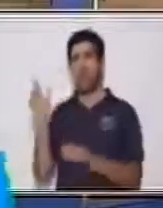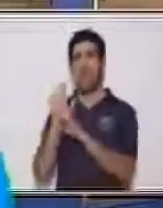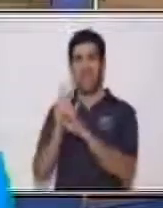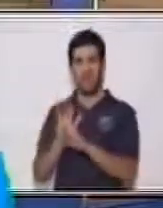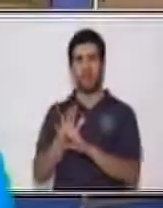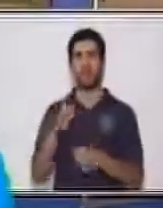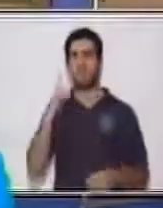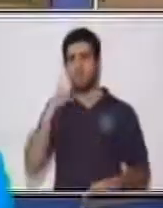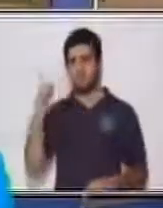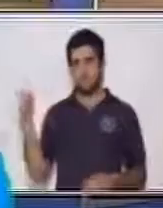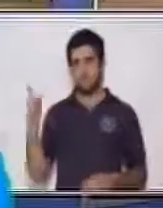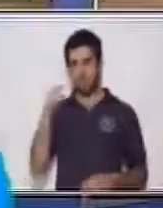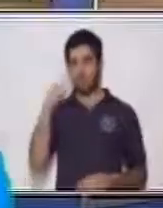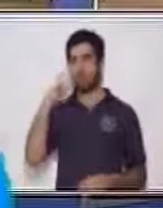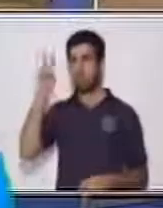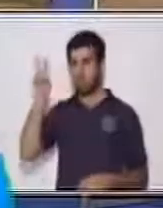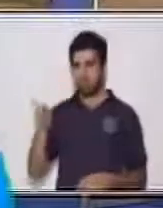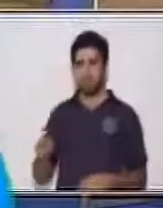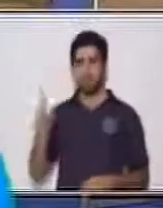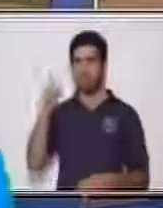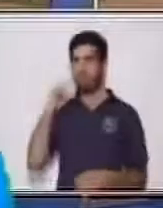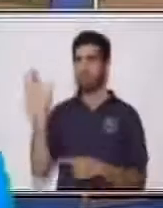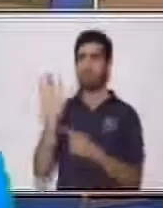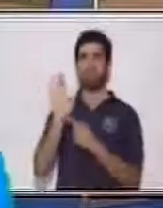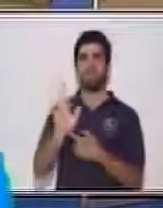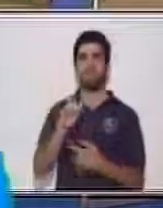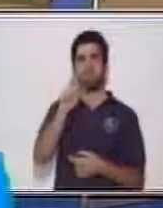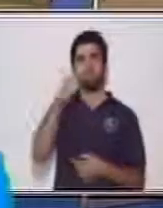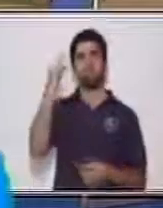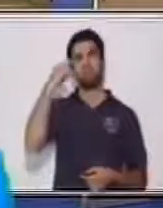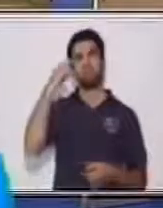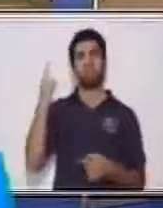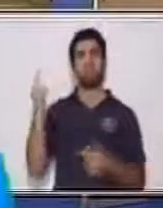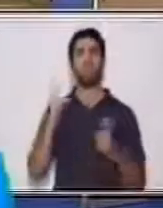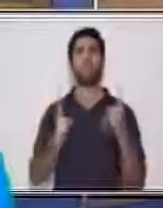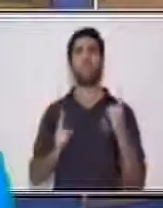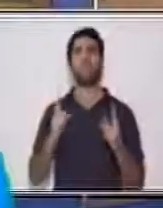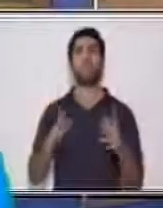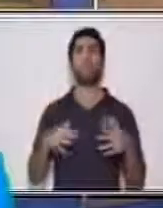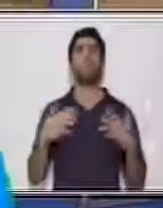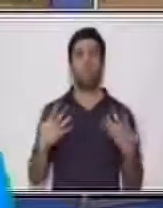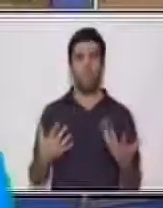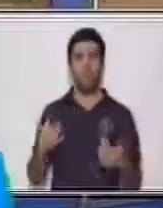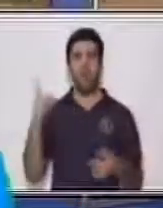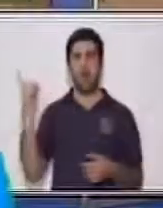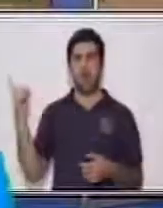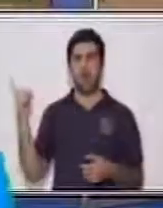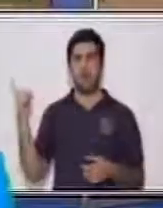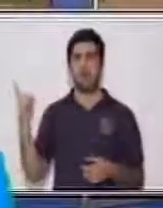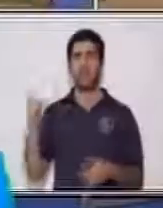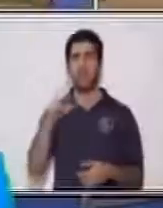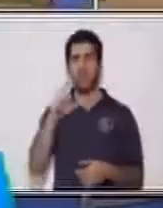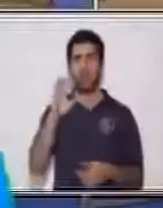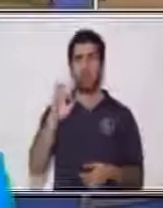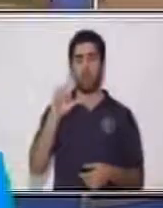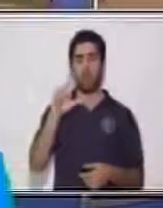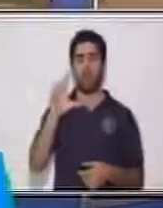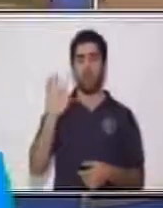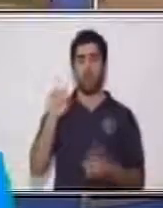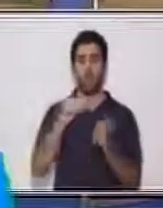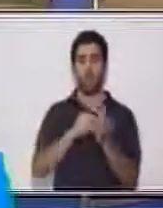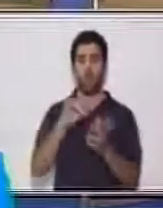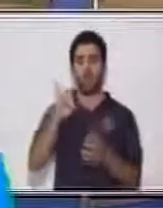estos ejemplos que observas en la pantalla, ¿cuál consideras que puede ser de tipo coloquial? ¿Cuál puede